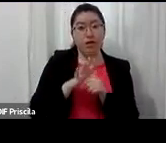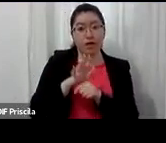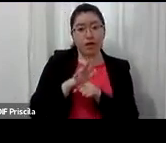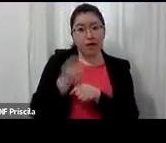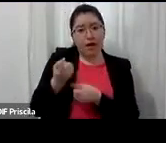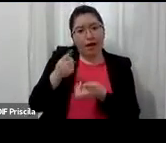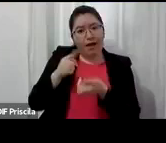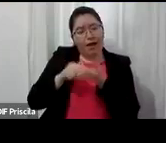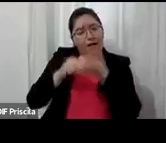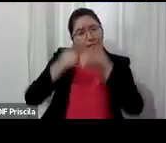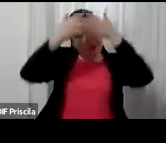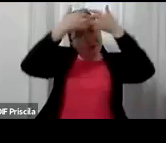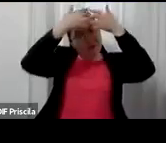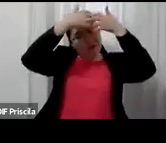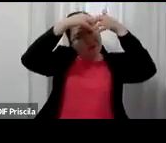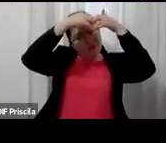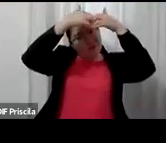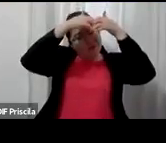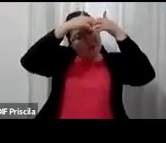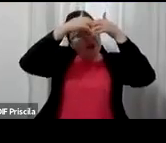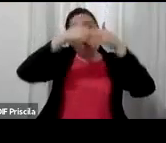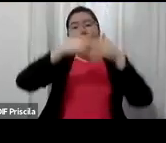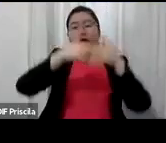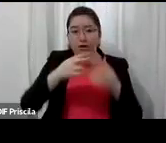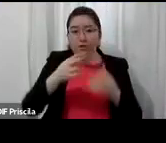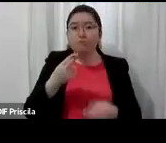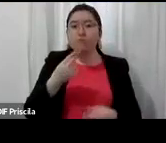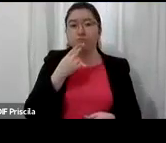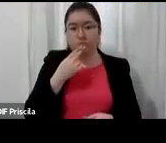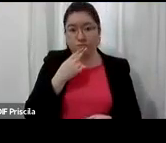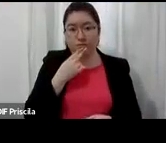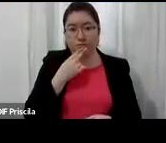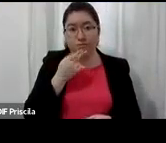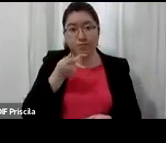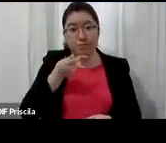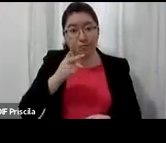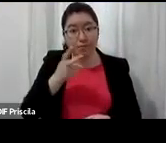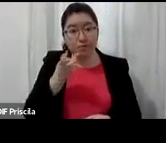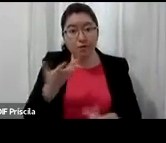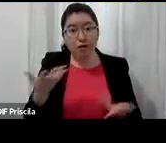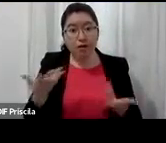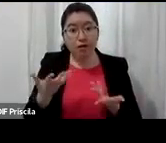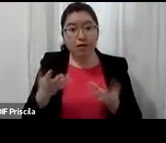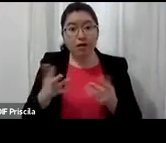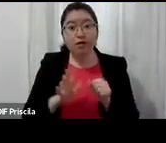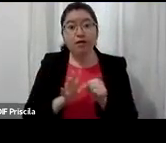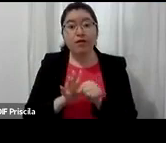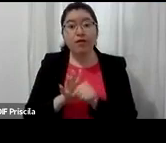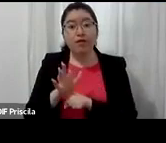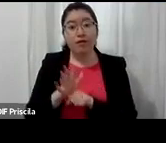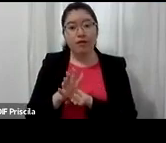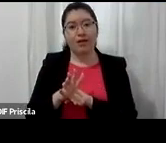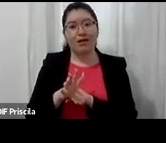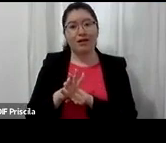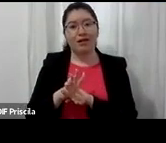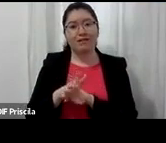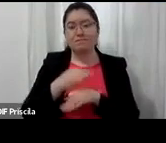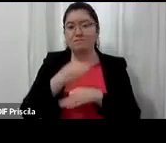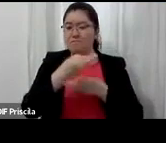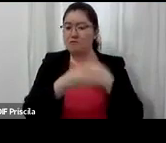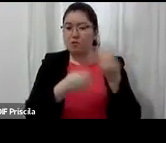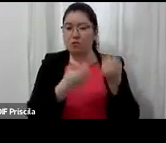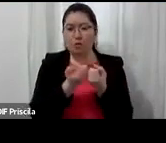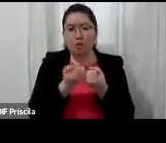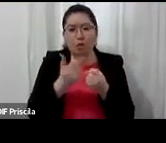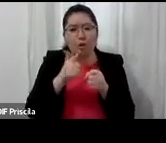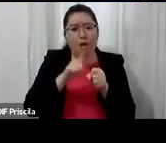funcionar, etcétera, ¿no? Y yo creo que eso lo único que está haciendo es desechar toda la parte social